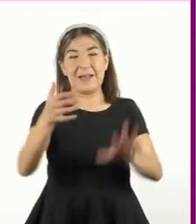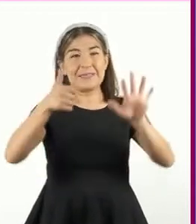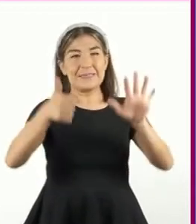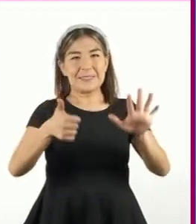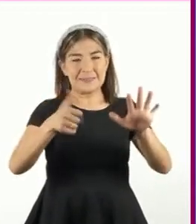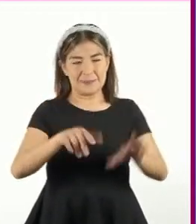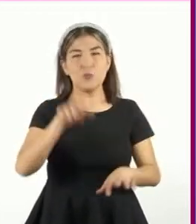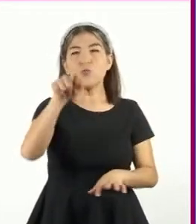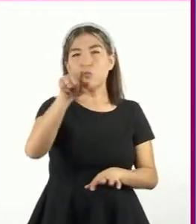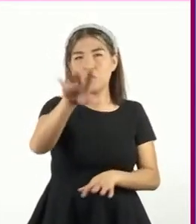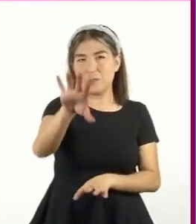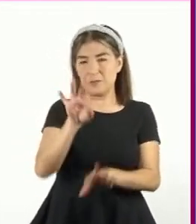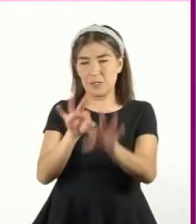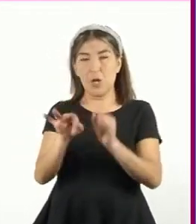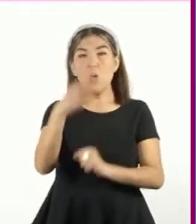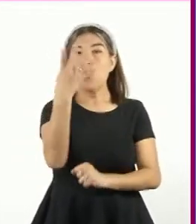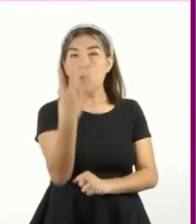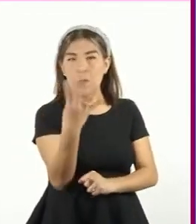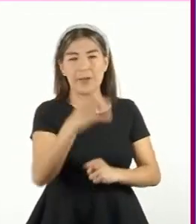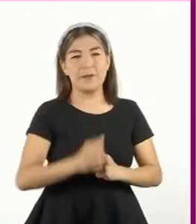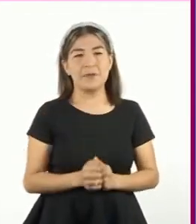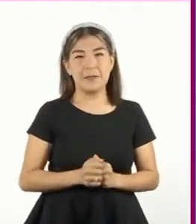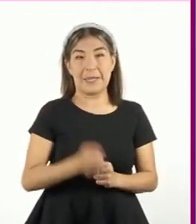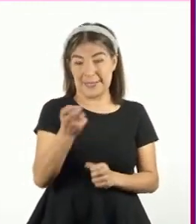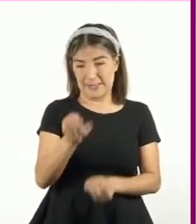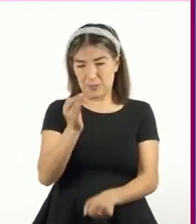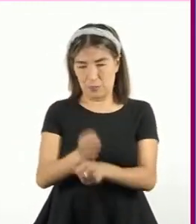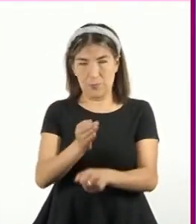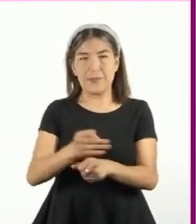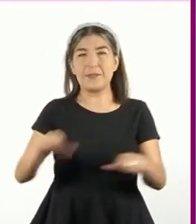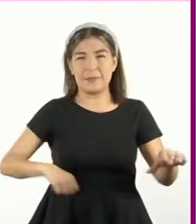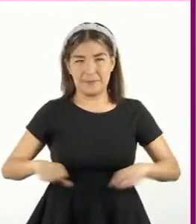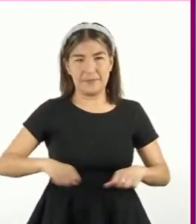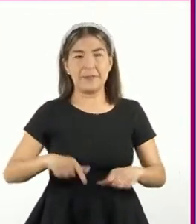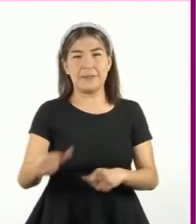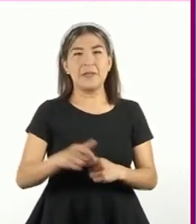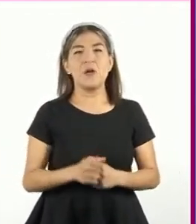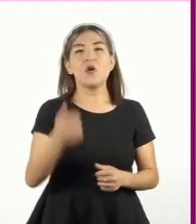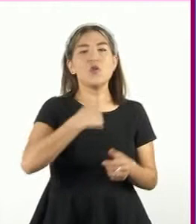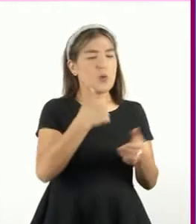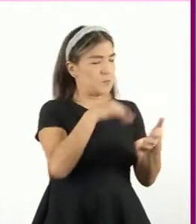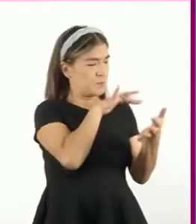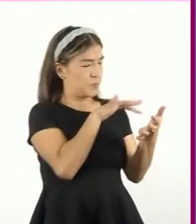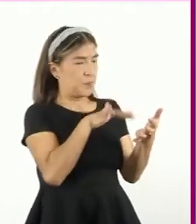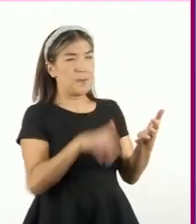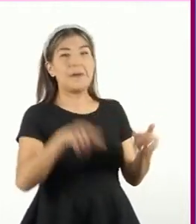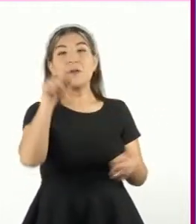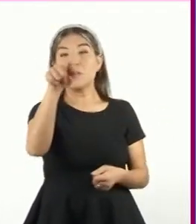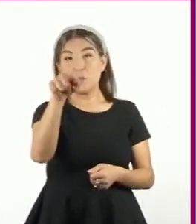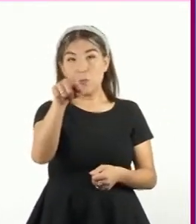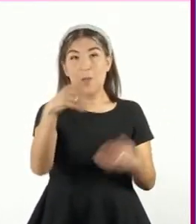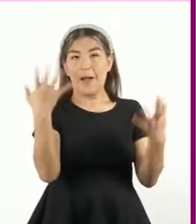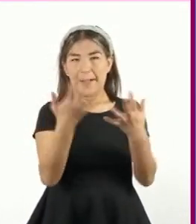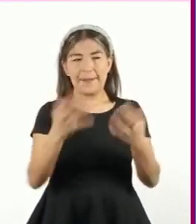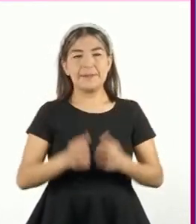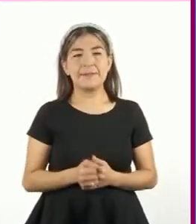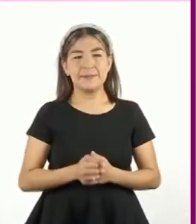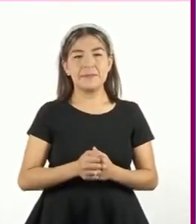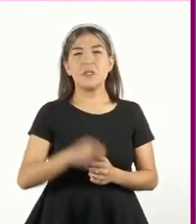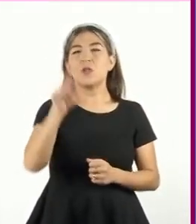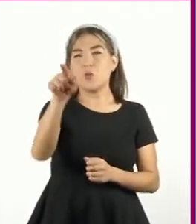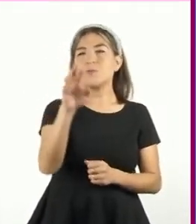elige 4 y trabajemos con ellas. Yo leo la situación y tú, Enrique, das